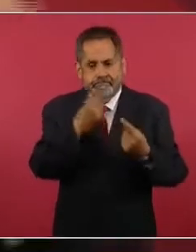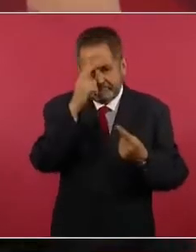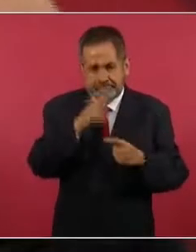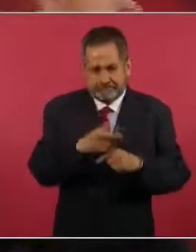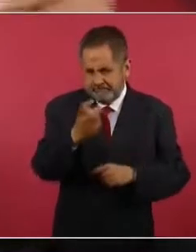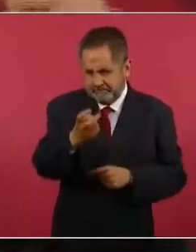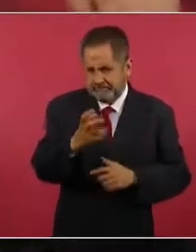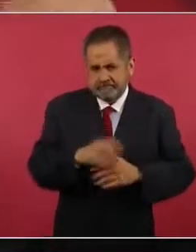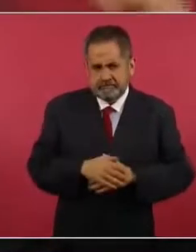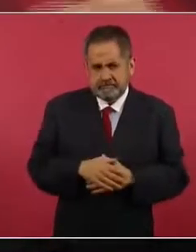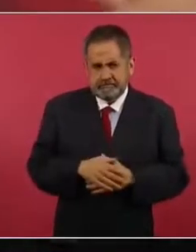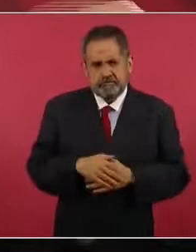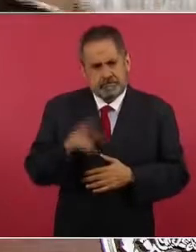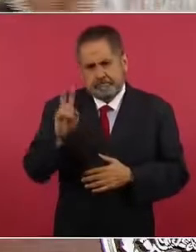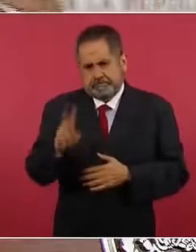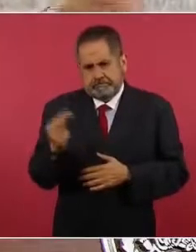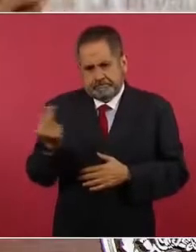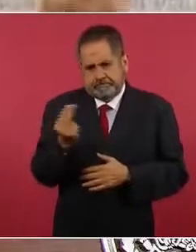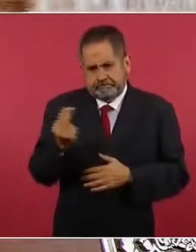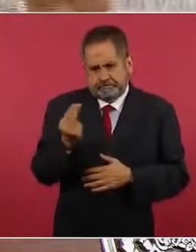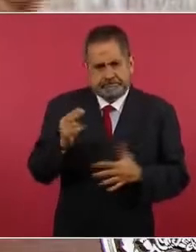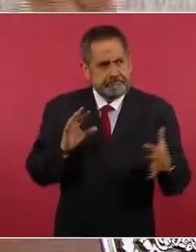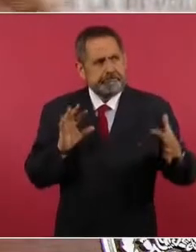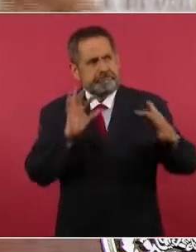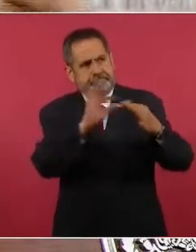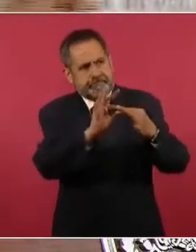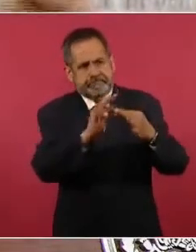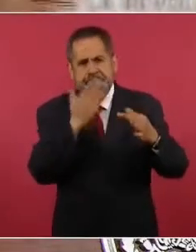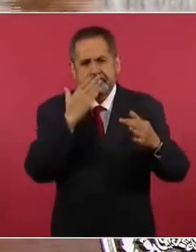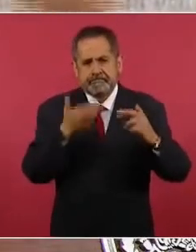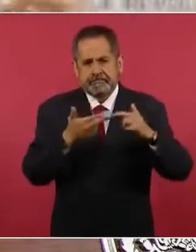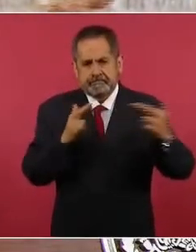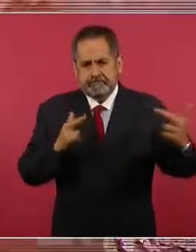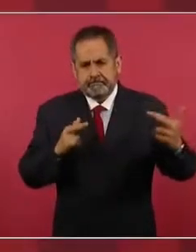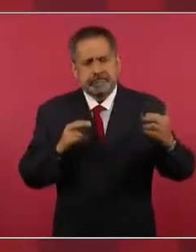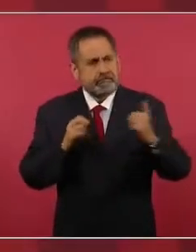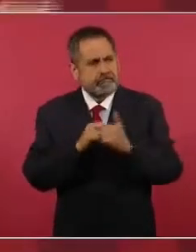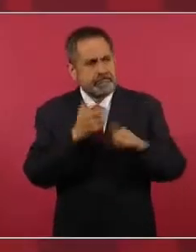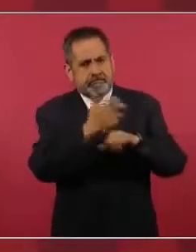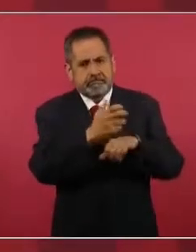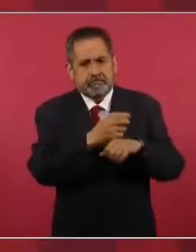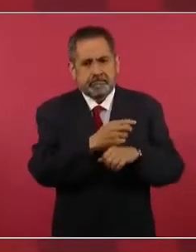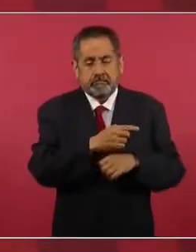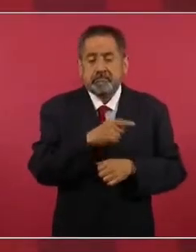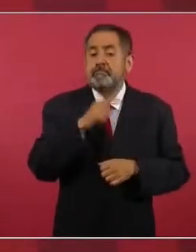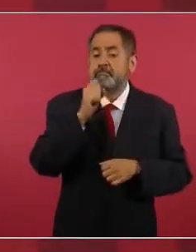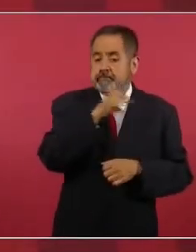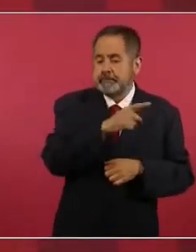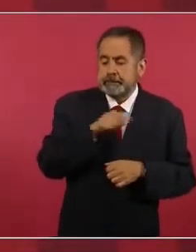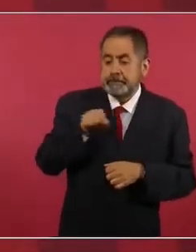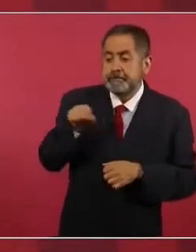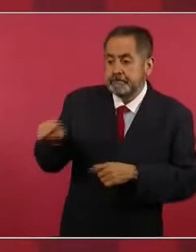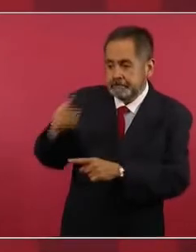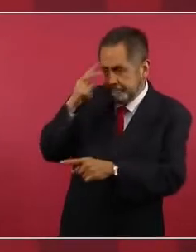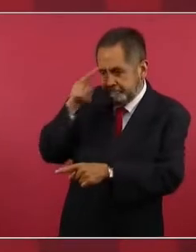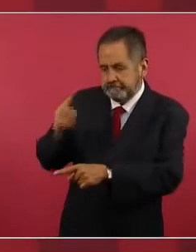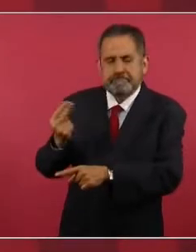Así como a nosotros nos importa mucho tener buenas relaciones con Estados Unidos, a ellos también.